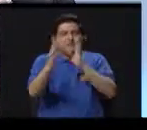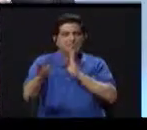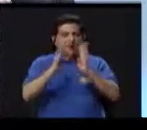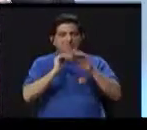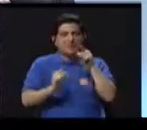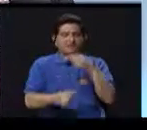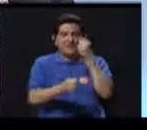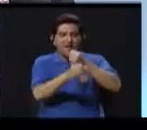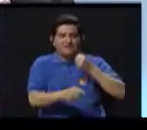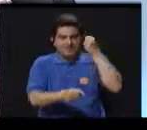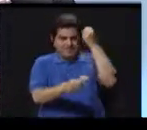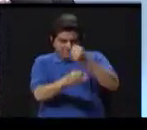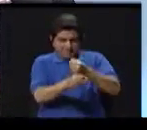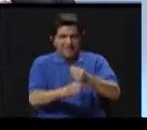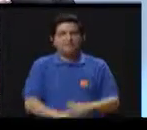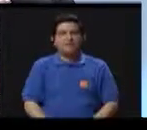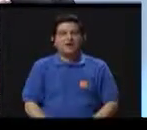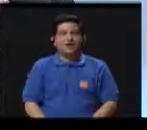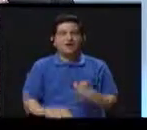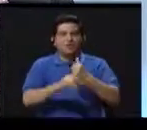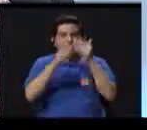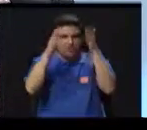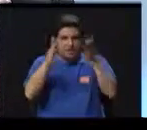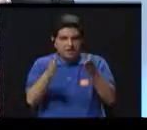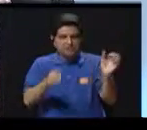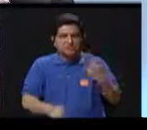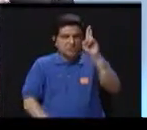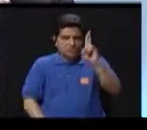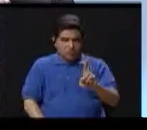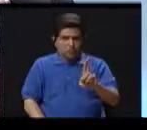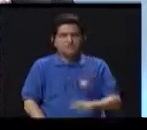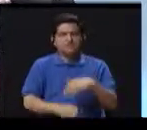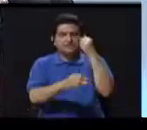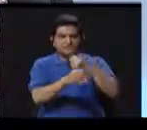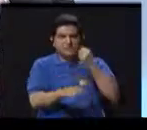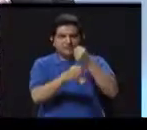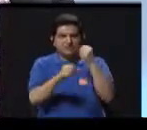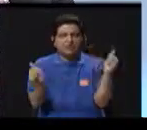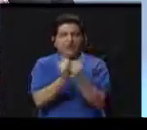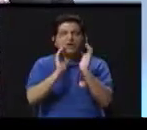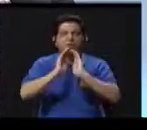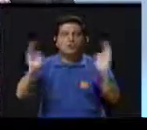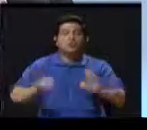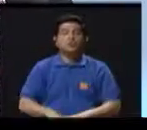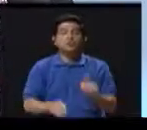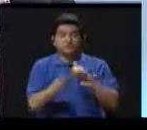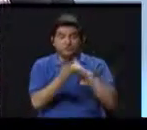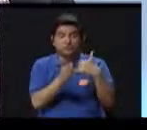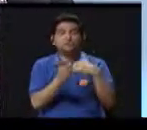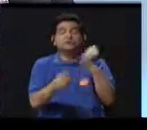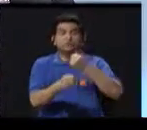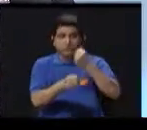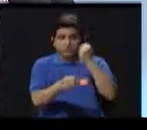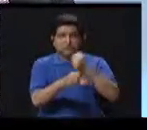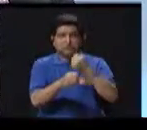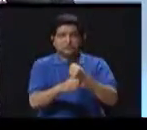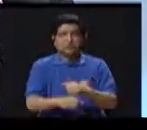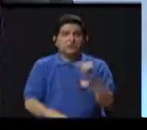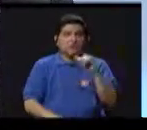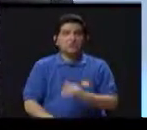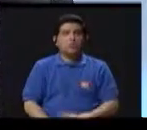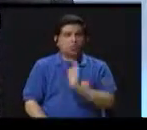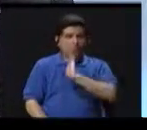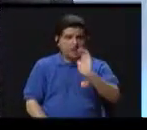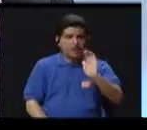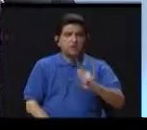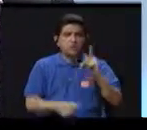hablar sobre esa labor de los realizadores y realizadoras costarricenses cuando trabajan con niños, esa delicada labor, y por supuesto